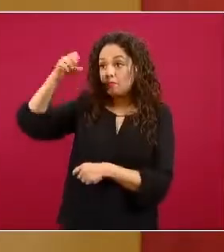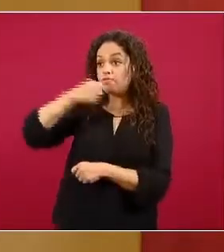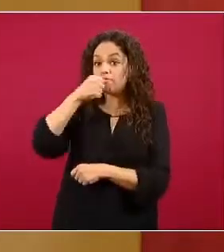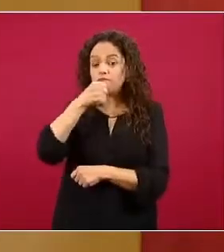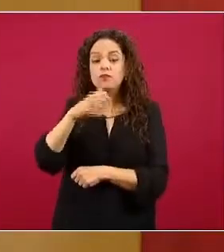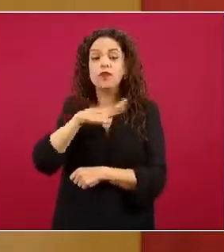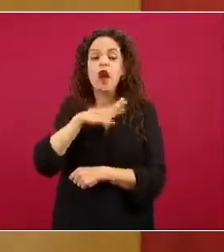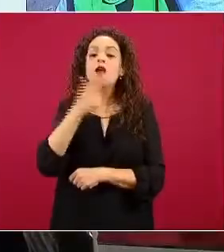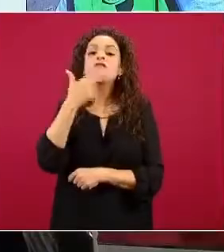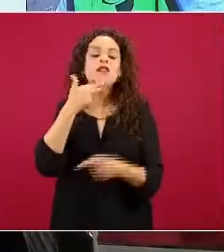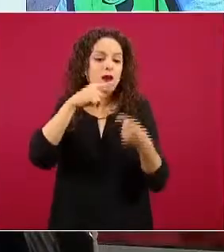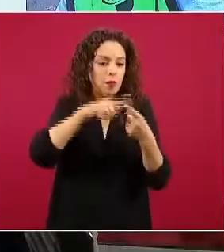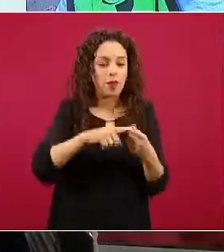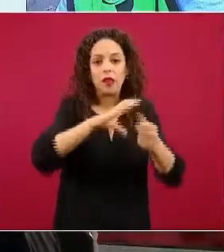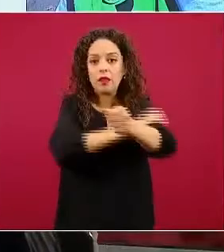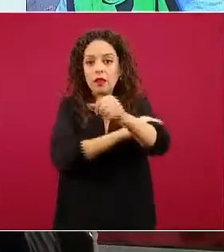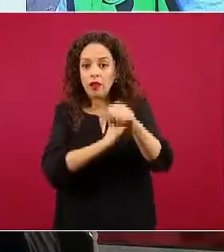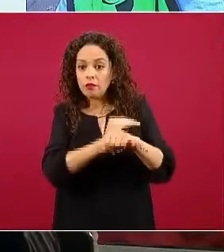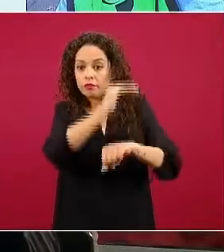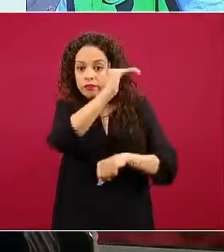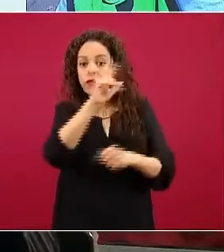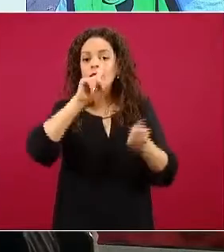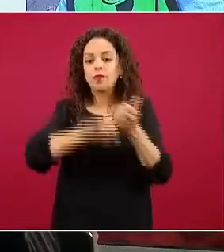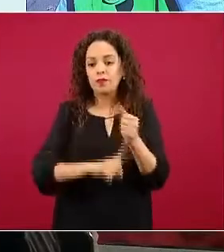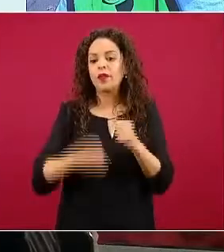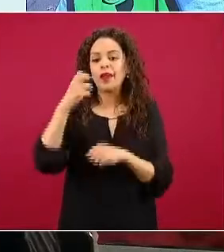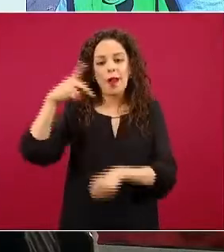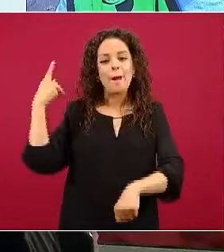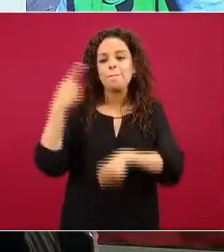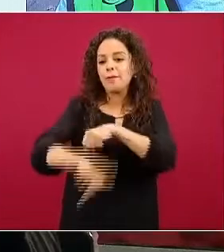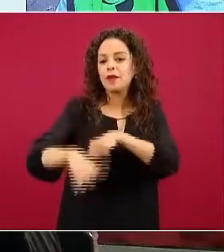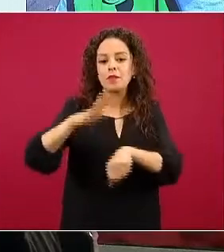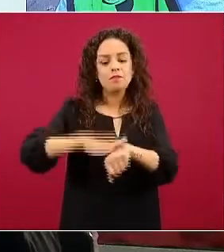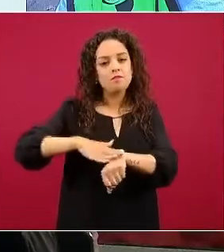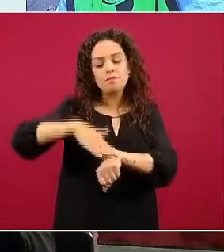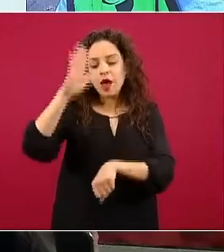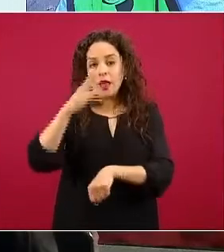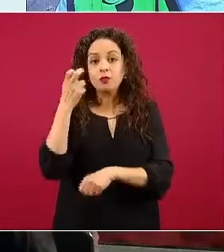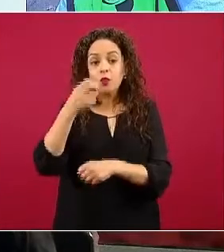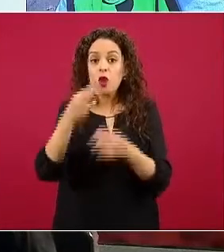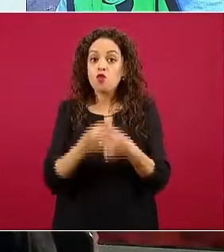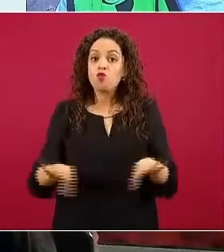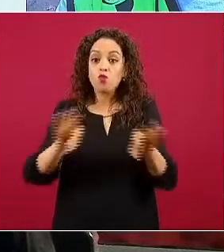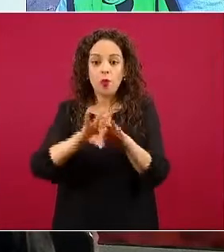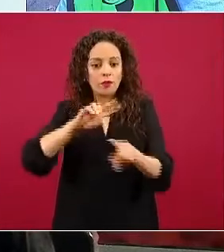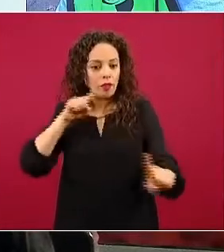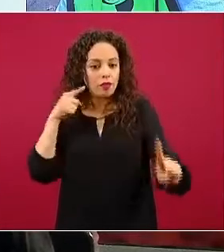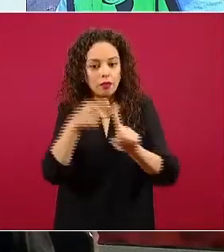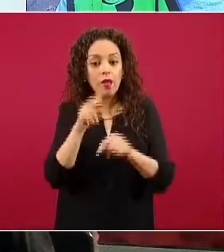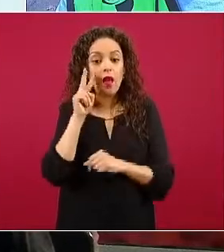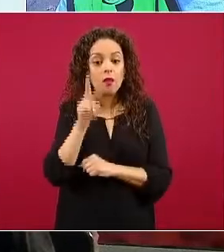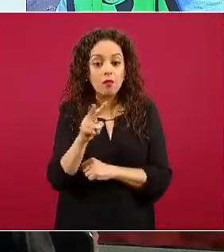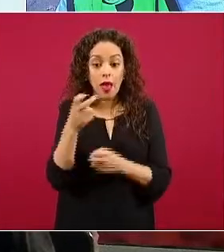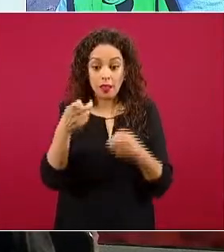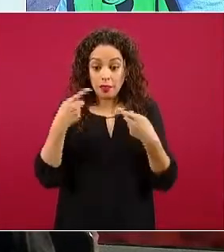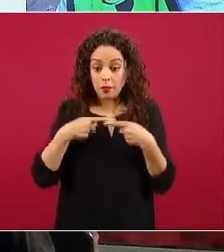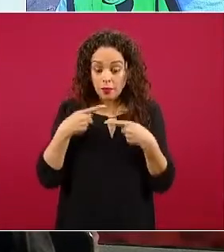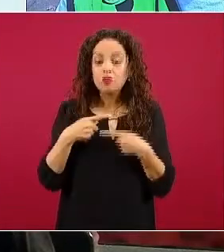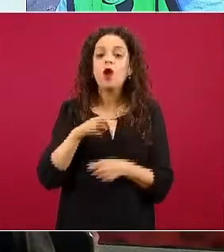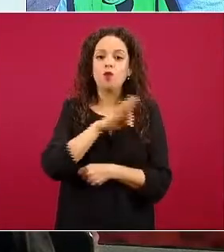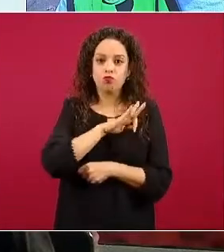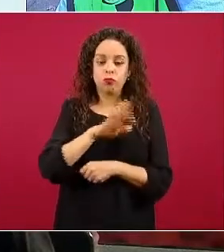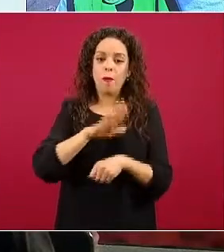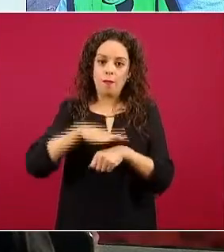riesgo crece. Por eso es importantísimo identificar a las personas en riesgo de complicarse por COVID. Pero al mismo tiempo